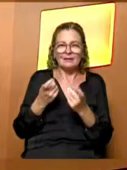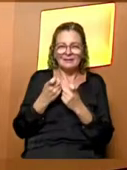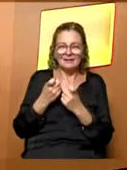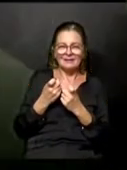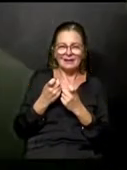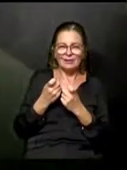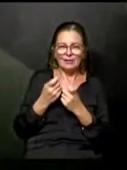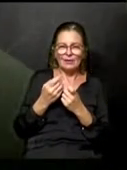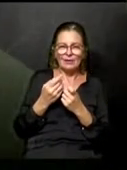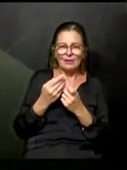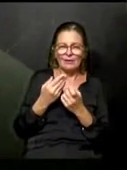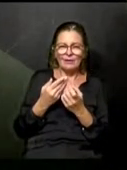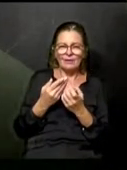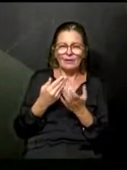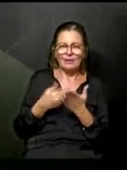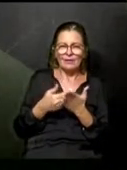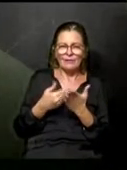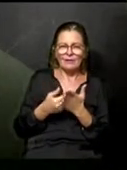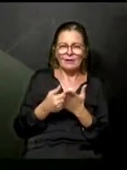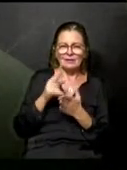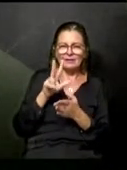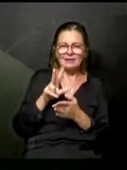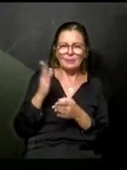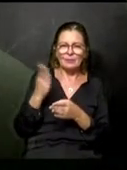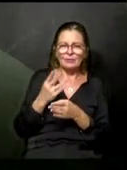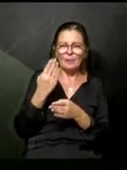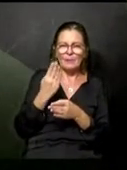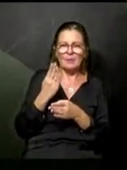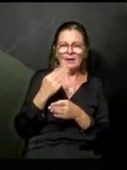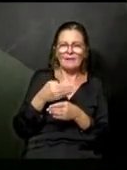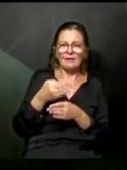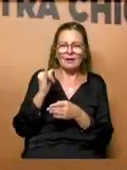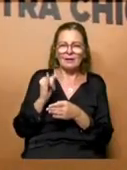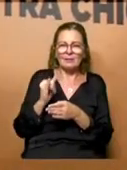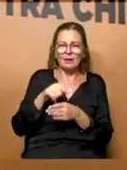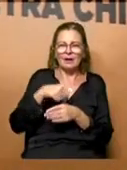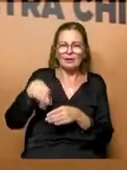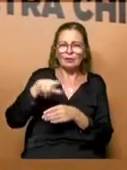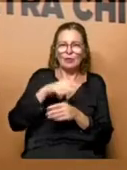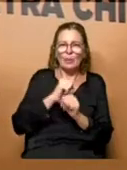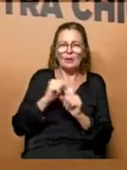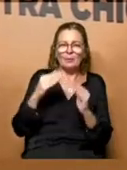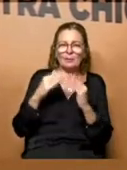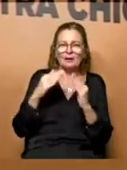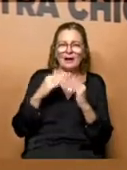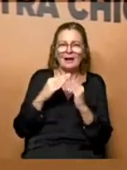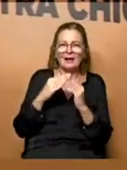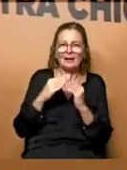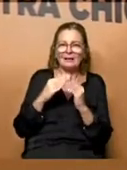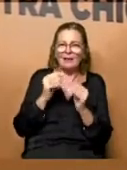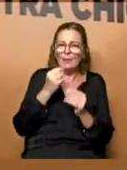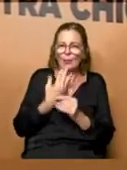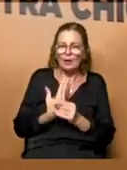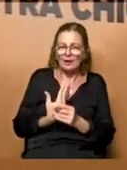¿Es suficiente o es insuficiente el 3% del PBI para que todos podamos tener una vivienda